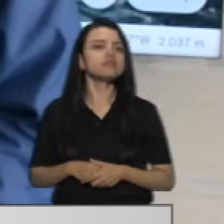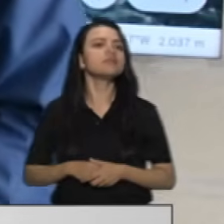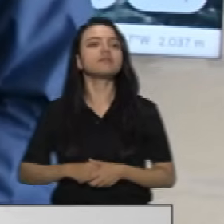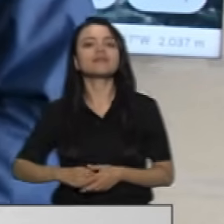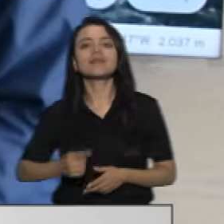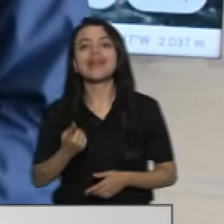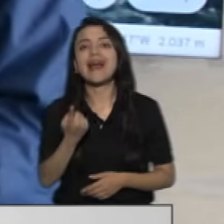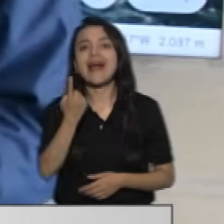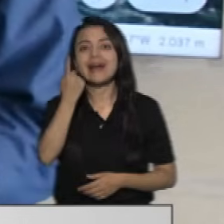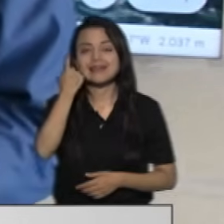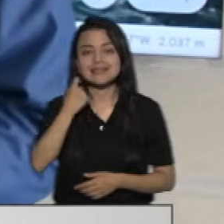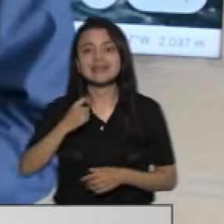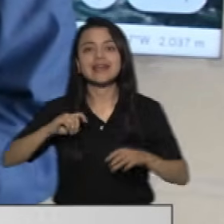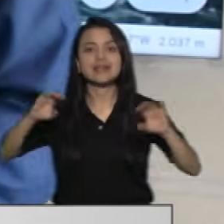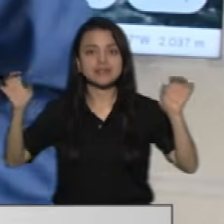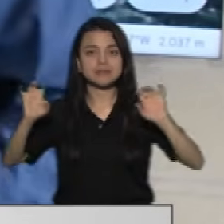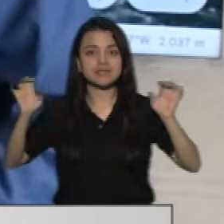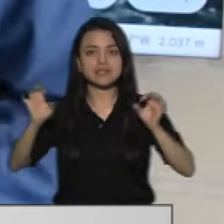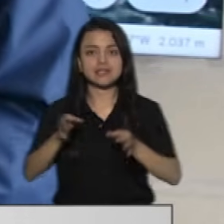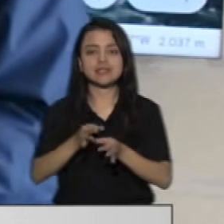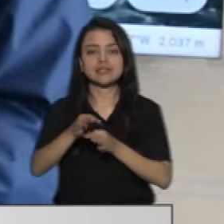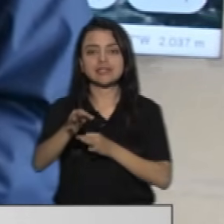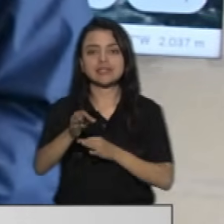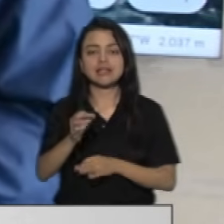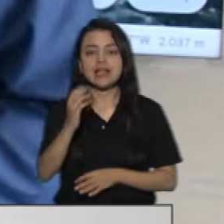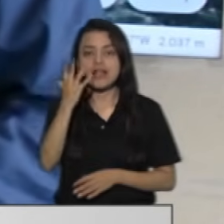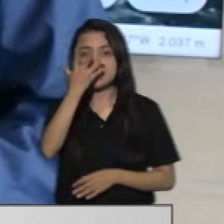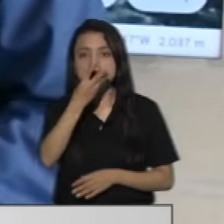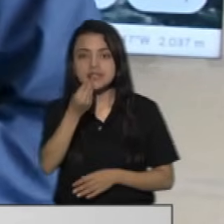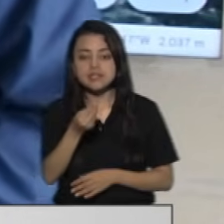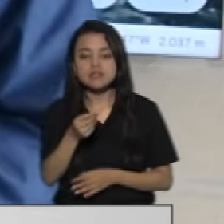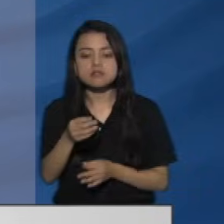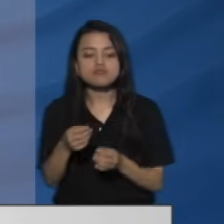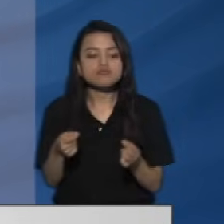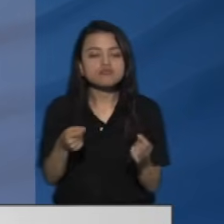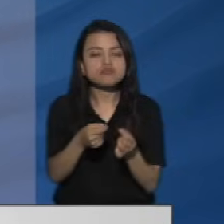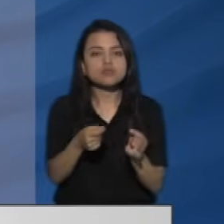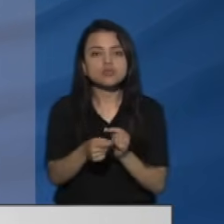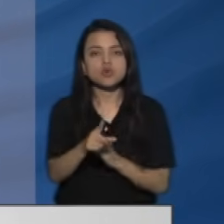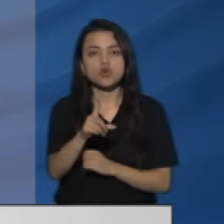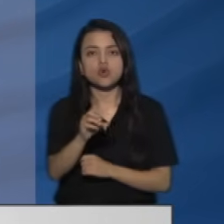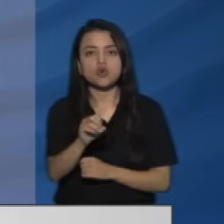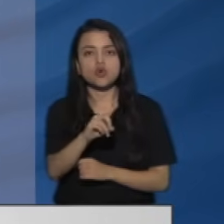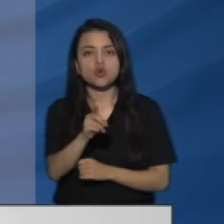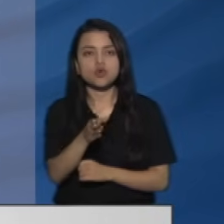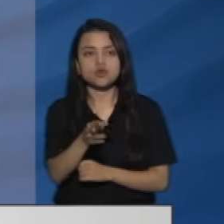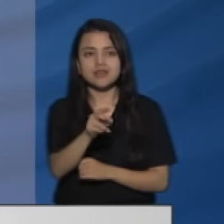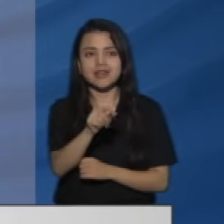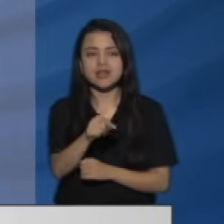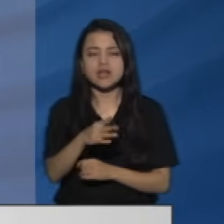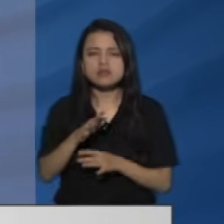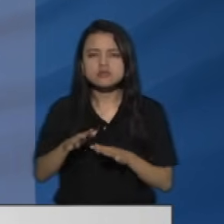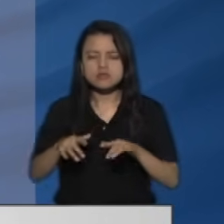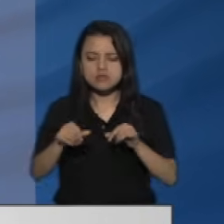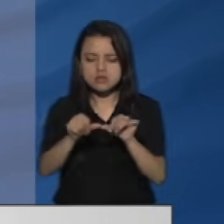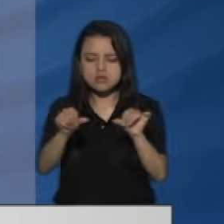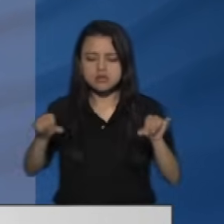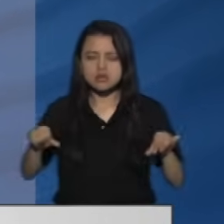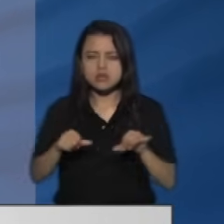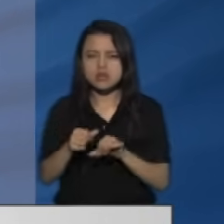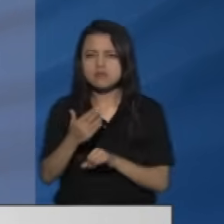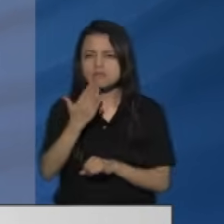día de ayer se presenta una emergencia en el municipio de La Belleza, sector Oberea Los Naranjos, donde un gasoducto de alrededor de 16